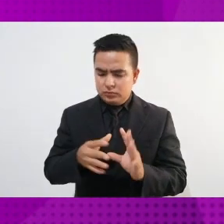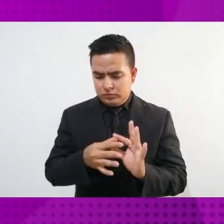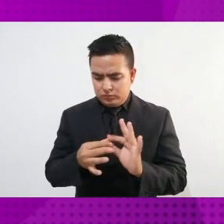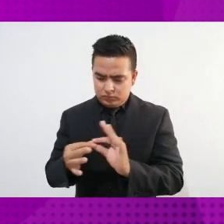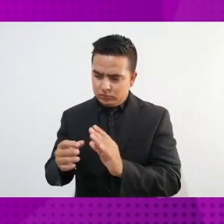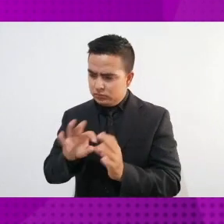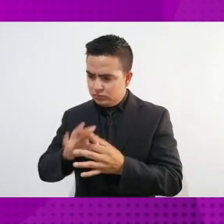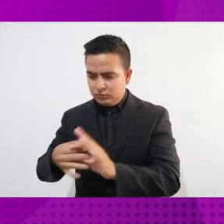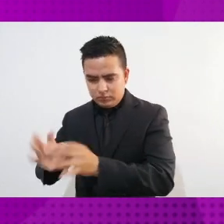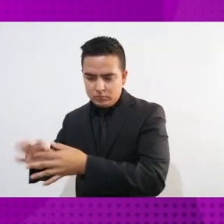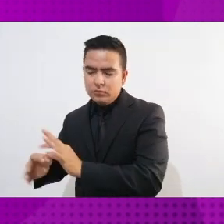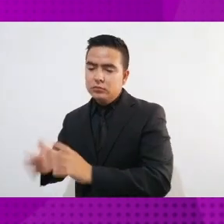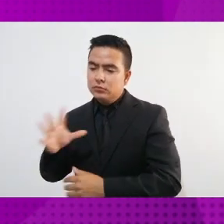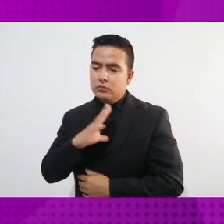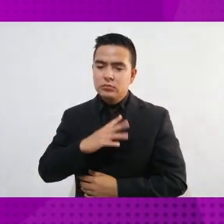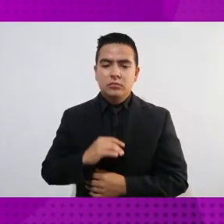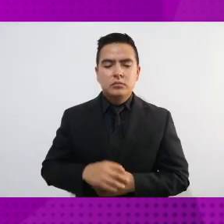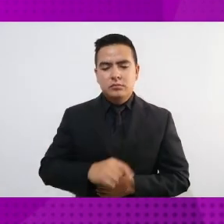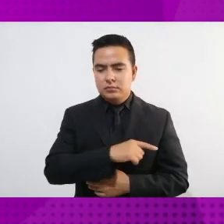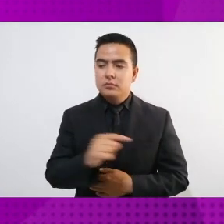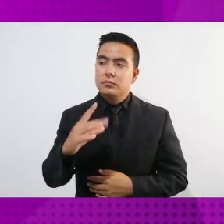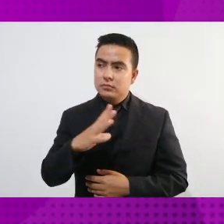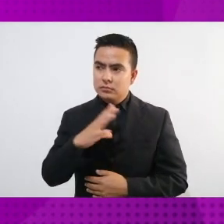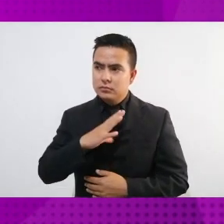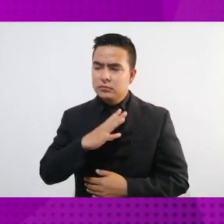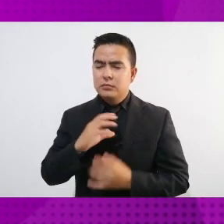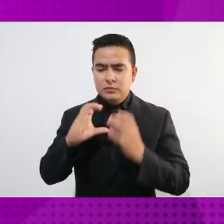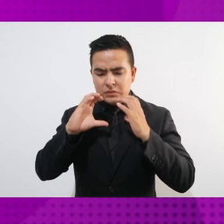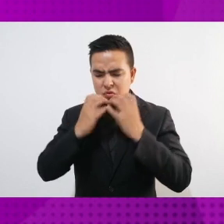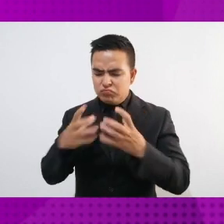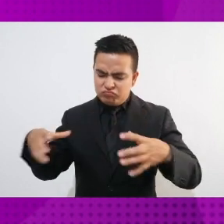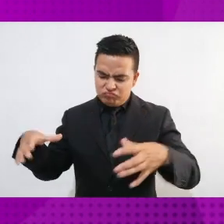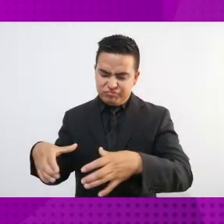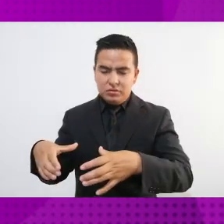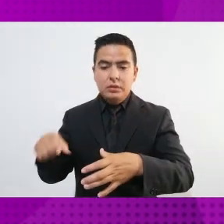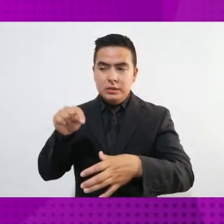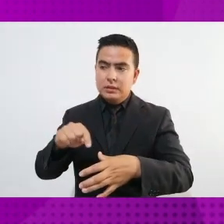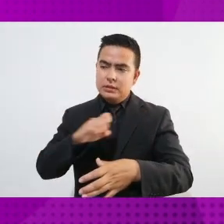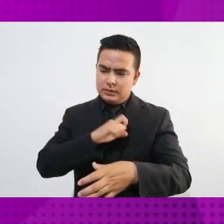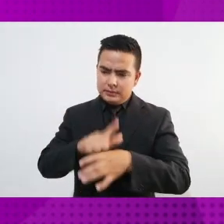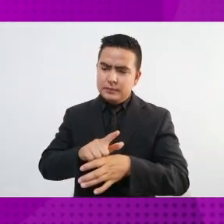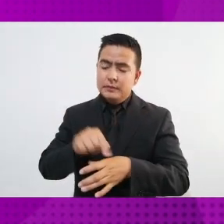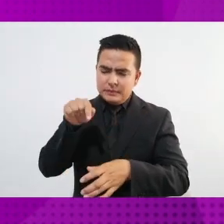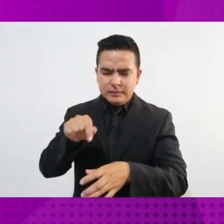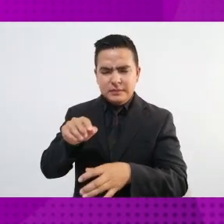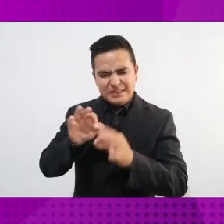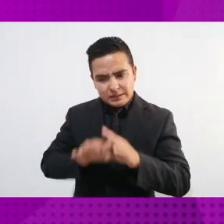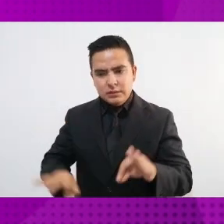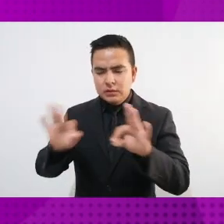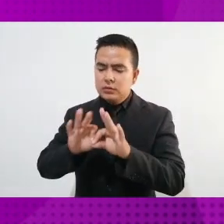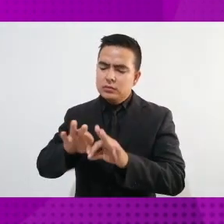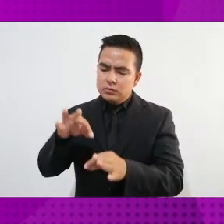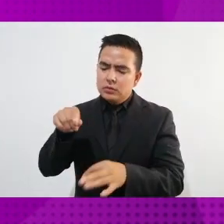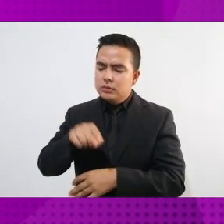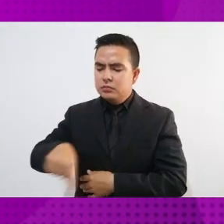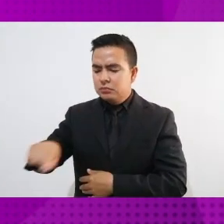órgano legislativo, es decir, de la funcionalidad de su parlamento. ¿Nos pudiera explicar un poquito por qué es tan